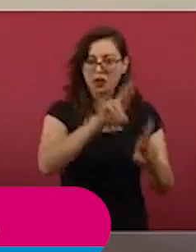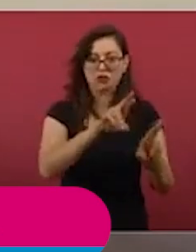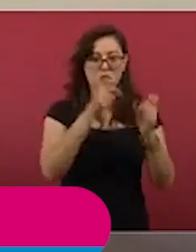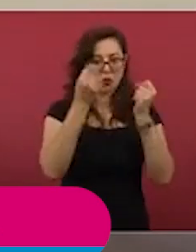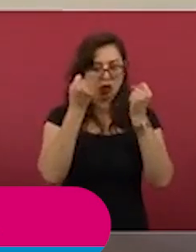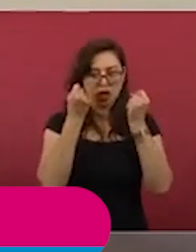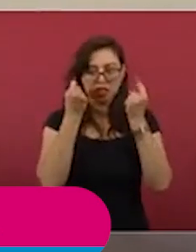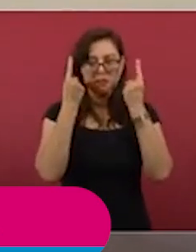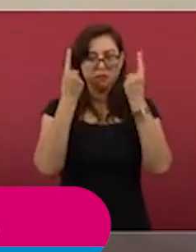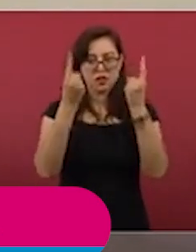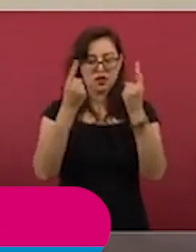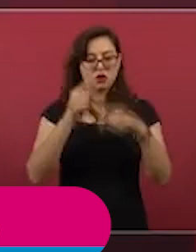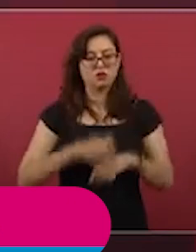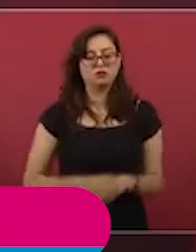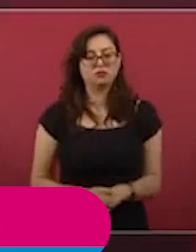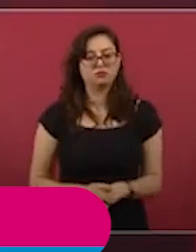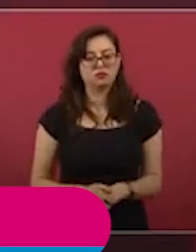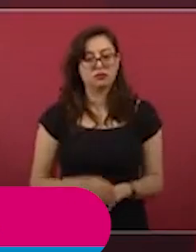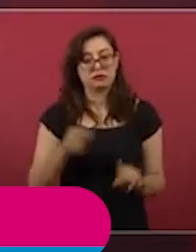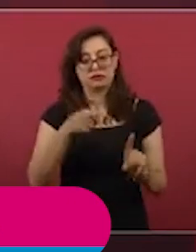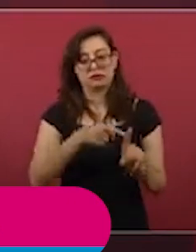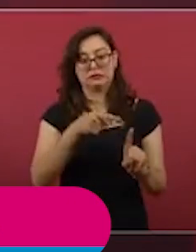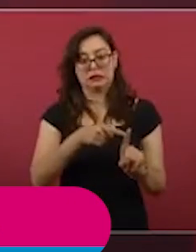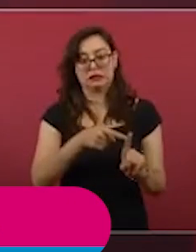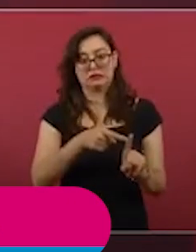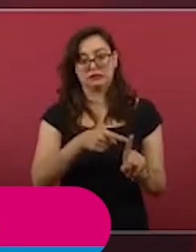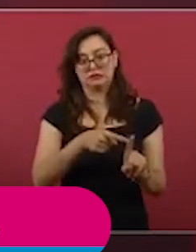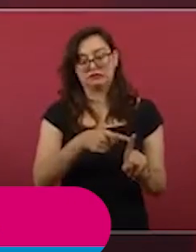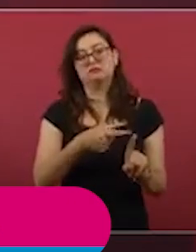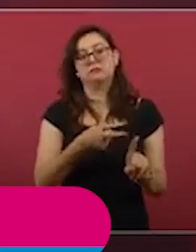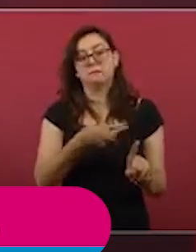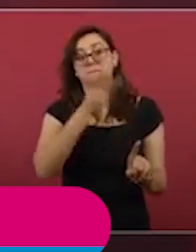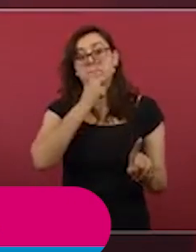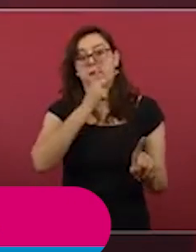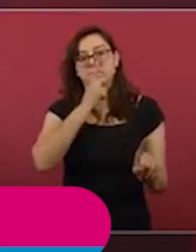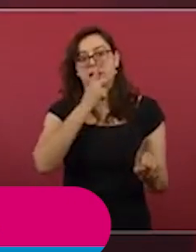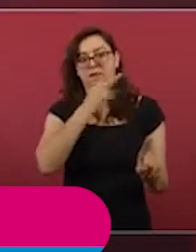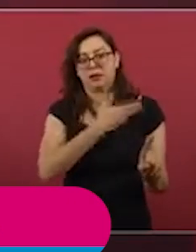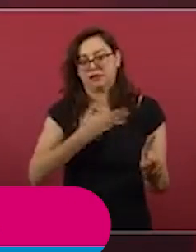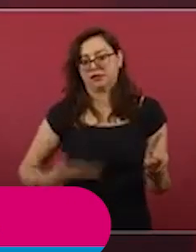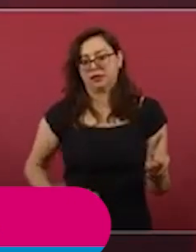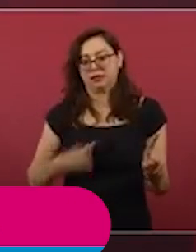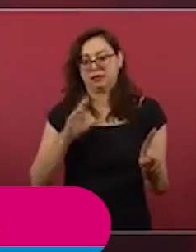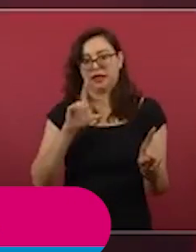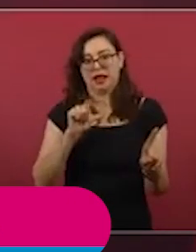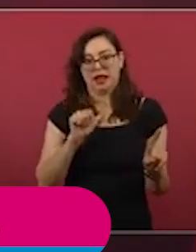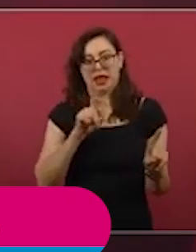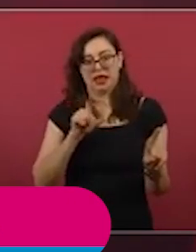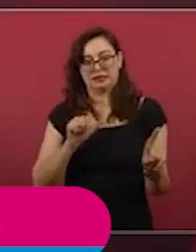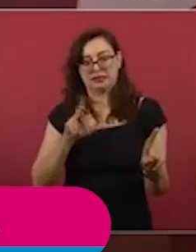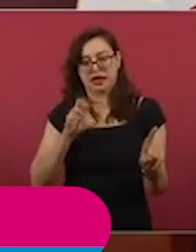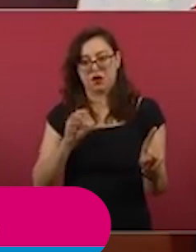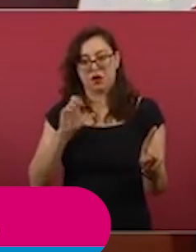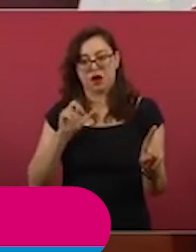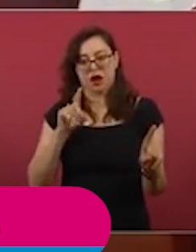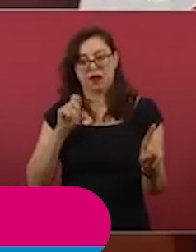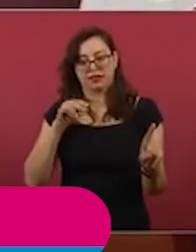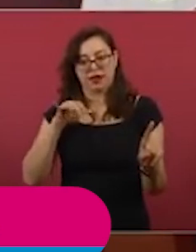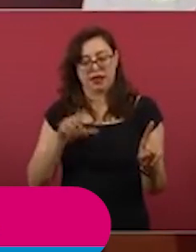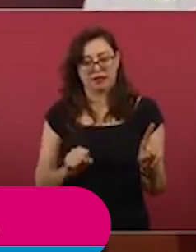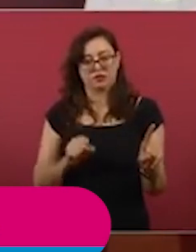no solo por ser hijo del gran presidente Lázaro Cárdenas, sino por lo que él ha